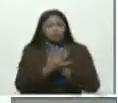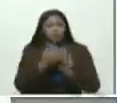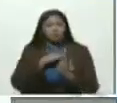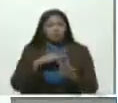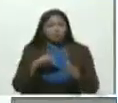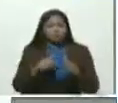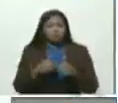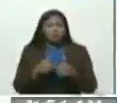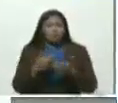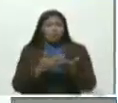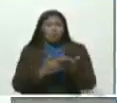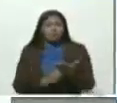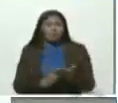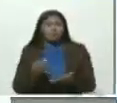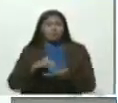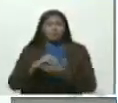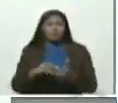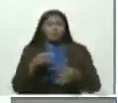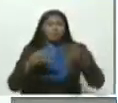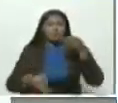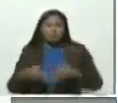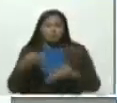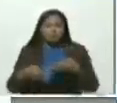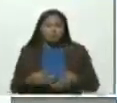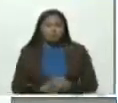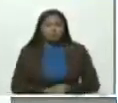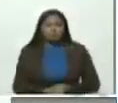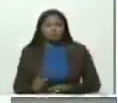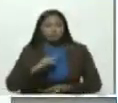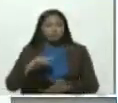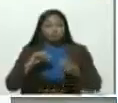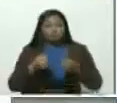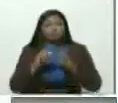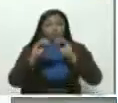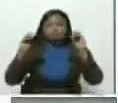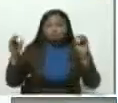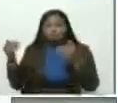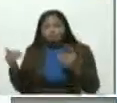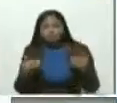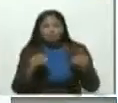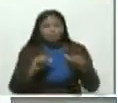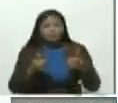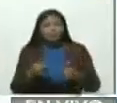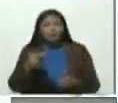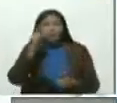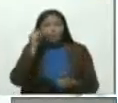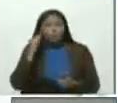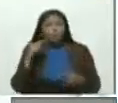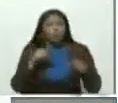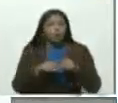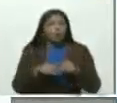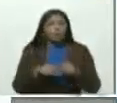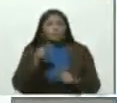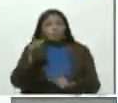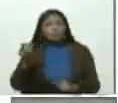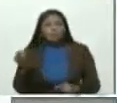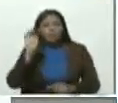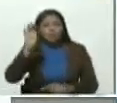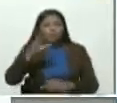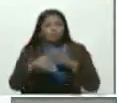Comité Preliminar de Postulaciones Judiciales y comenzarán la convocatoria a hombres y mujeres, ciudadanos y ciudadanas del